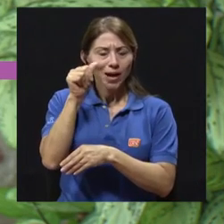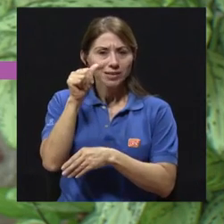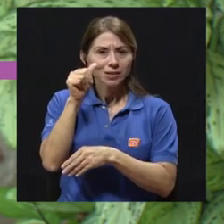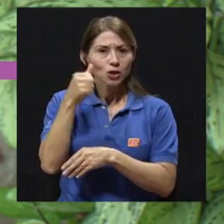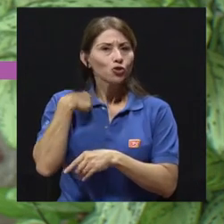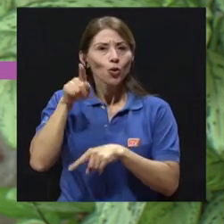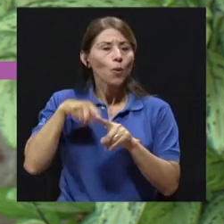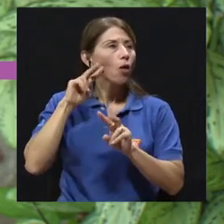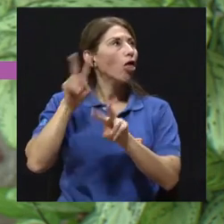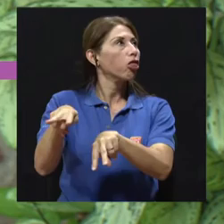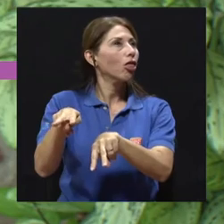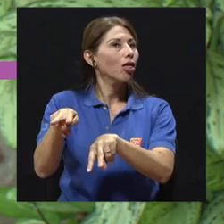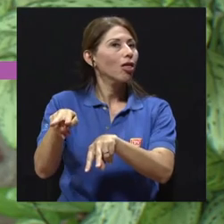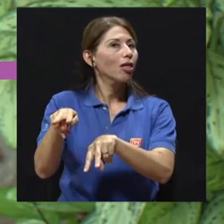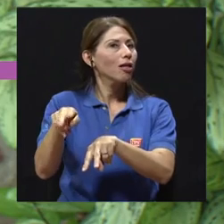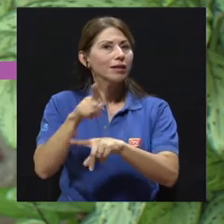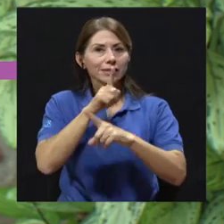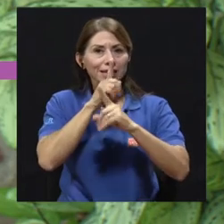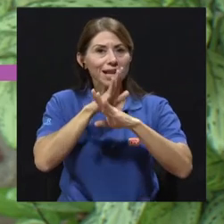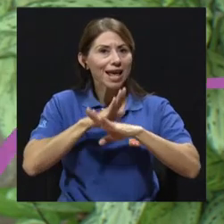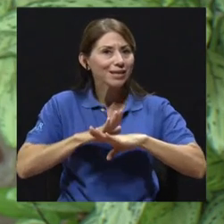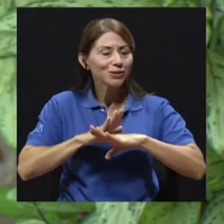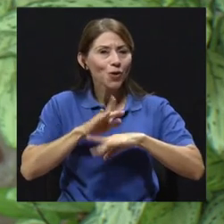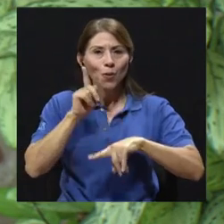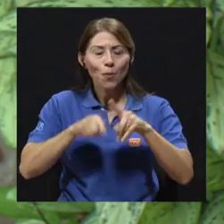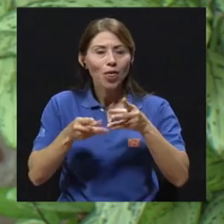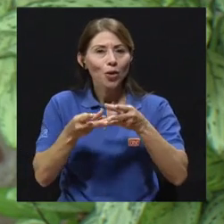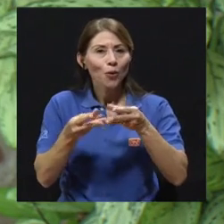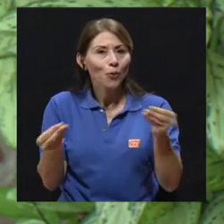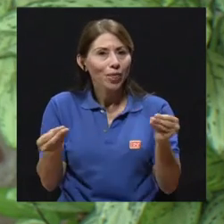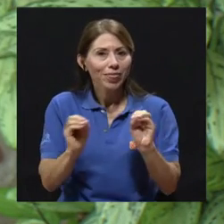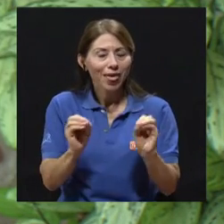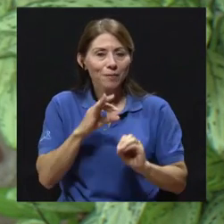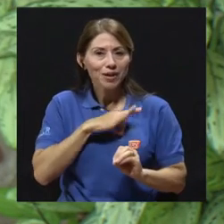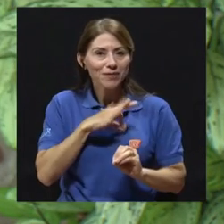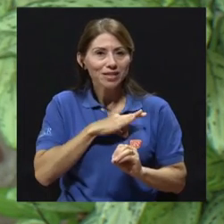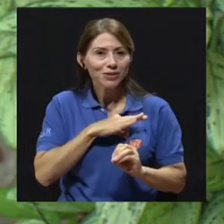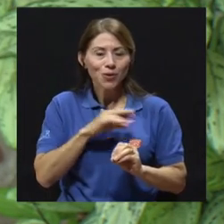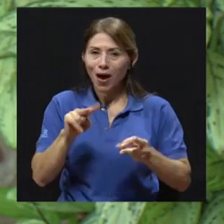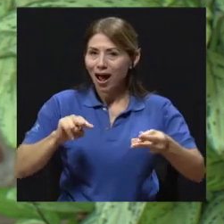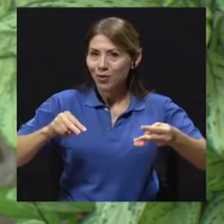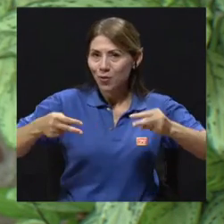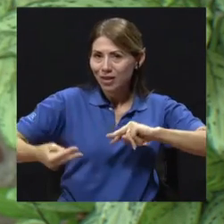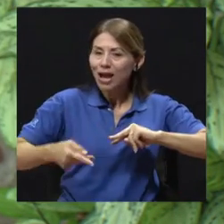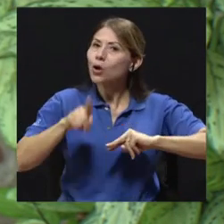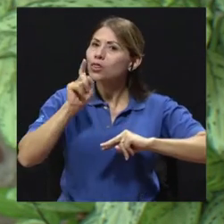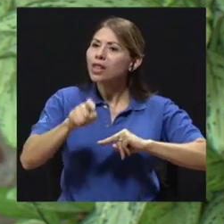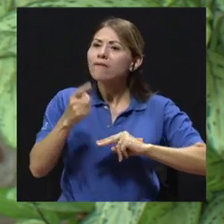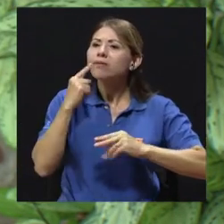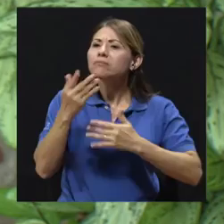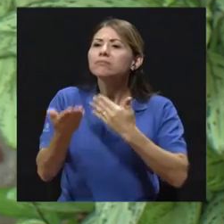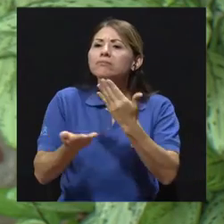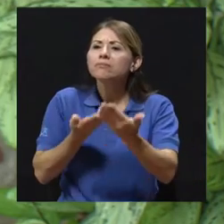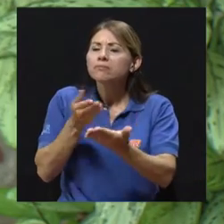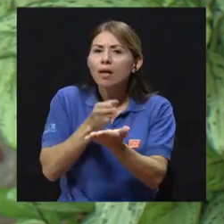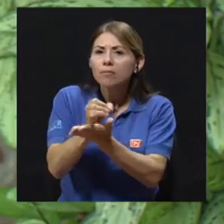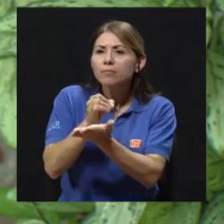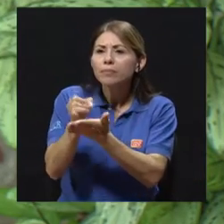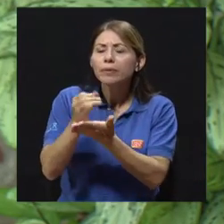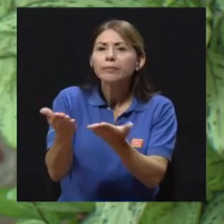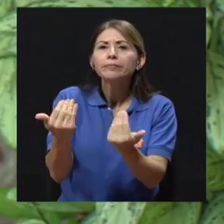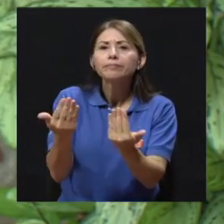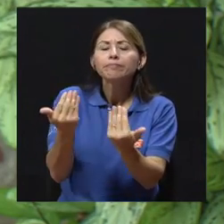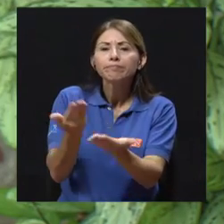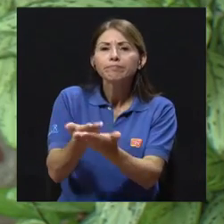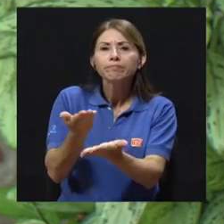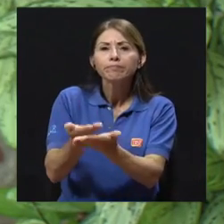sea, no se puede ignorar. El silencio no va a generar absolutamente ningún beneficio, más bien al contrario, tapar ese problema